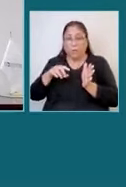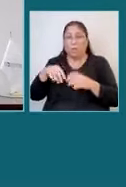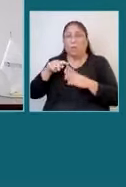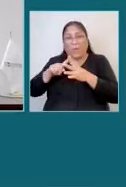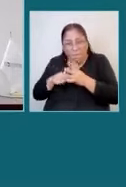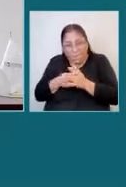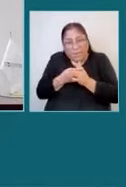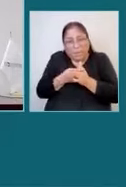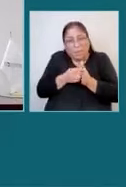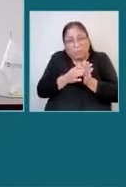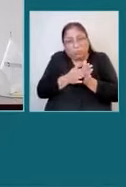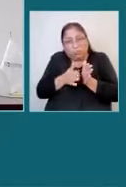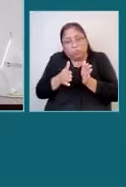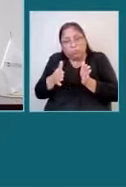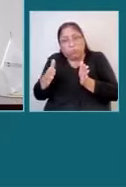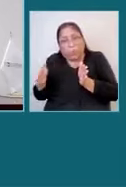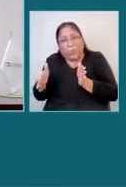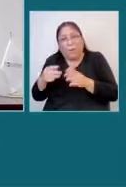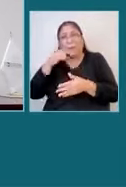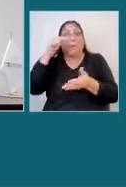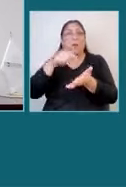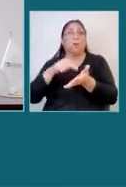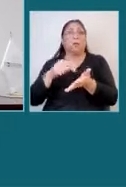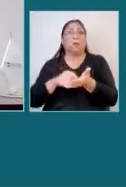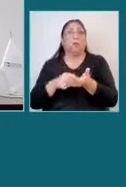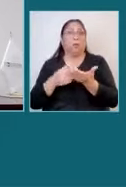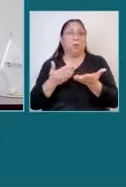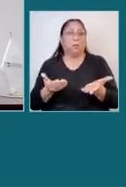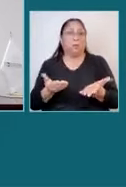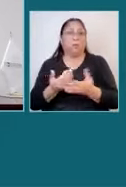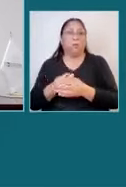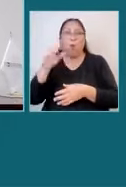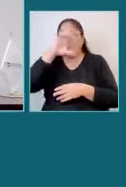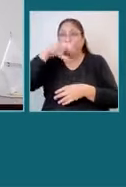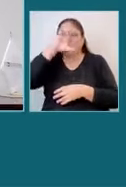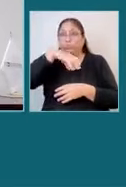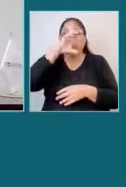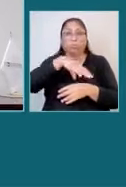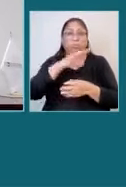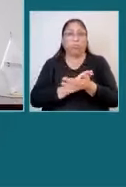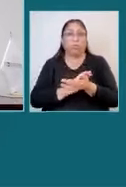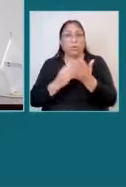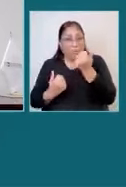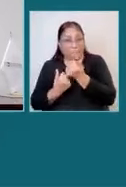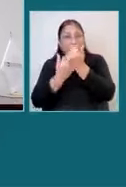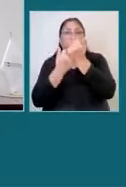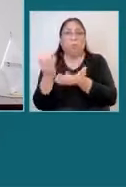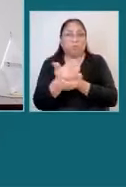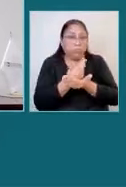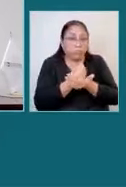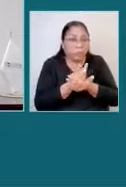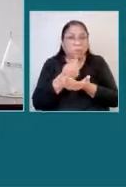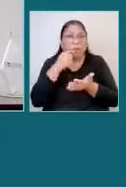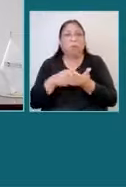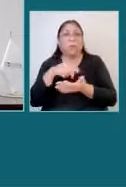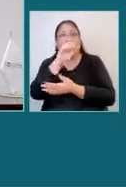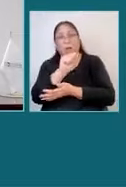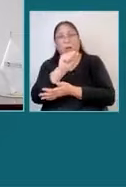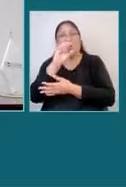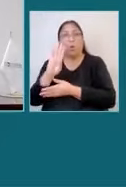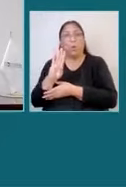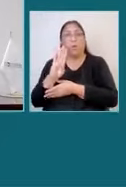adelante, ¿no? Es decir, que se encuentren en buscando levantar capital en series A o B,